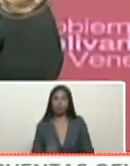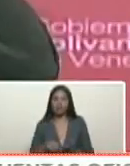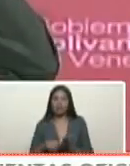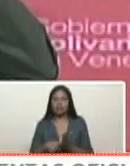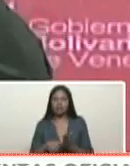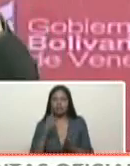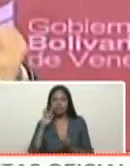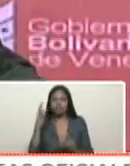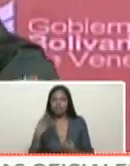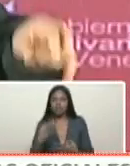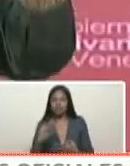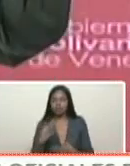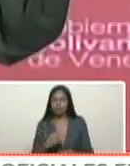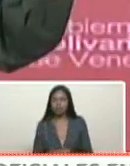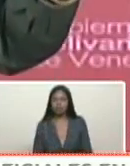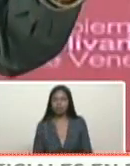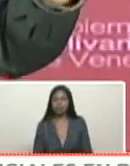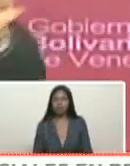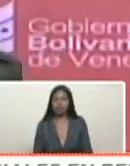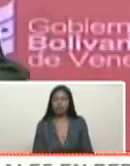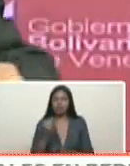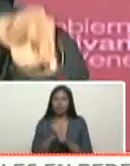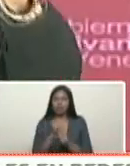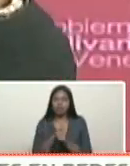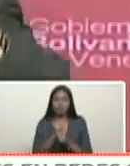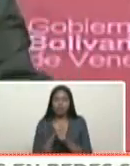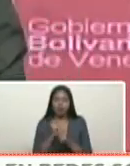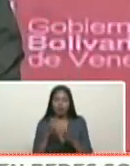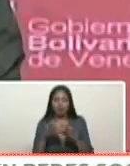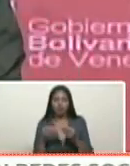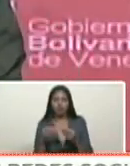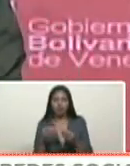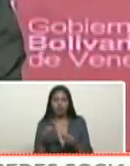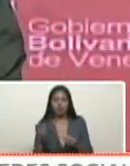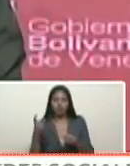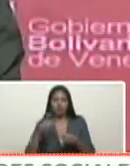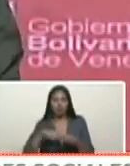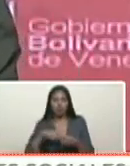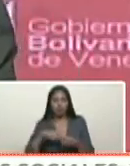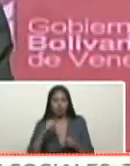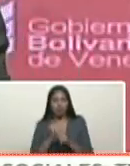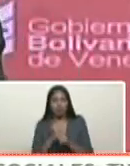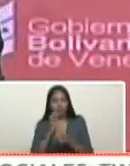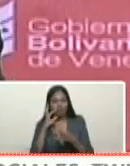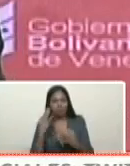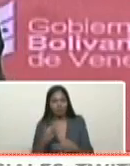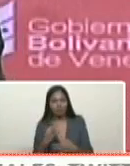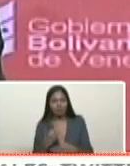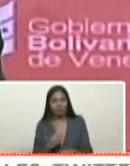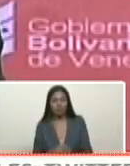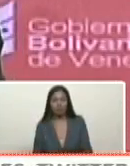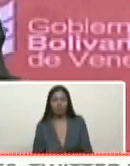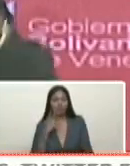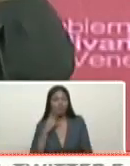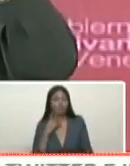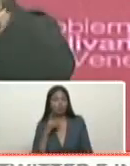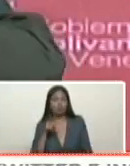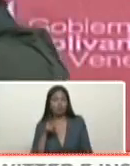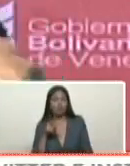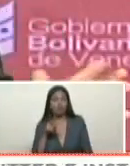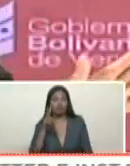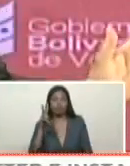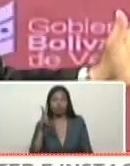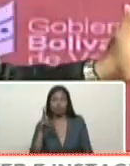Carnetización verdadera del que trabaja, del que está incorporado. Si son